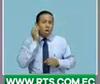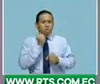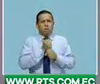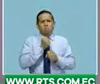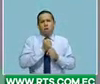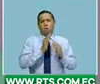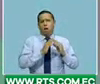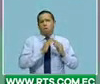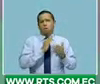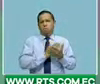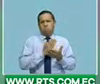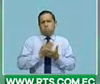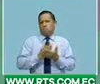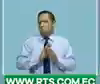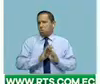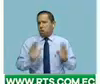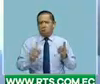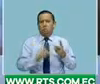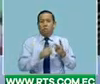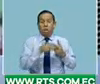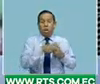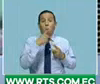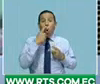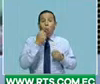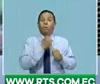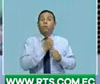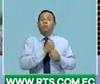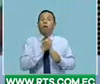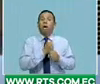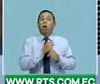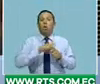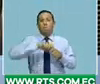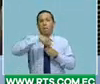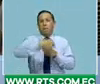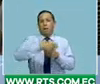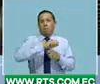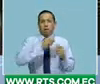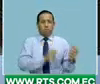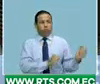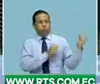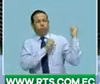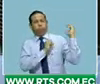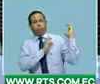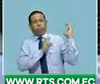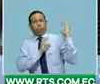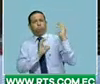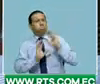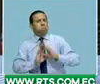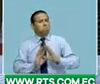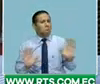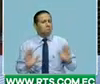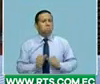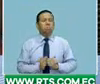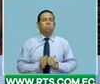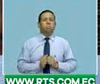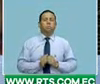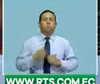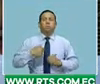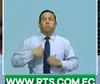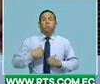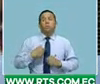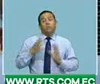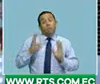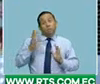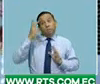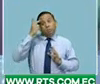por jornales en una bananera. Le agradecería entre antemano y que tenga deseo de